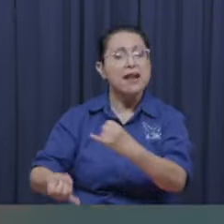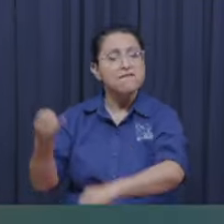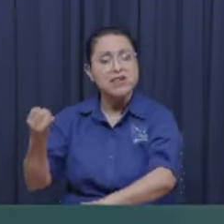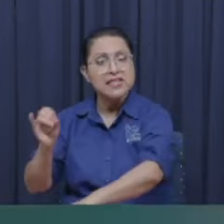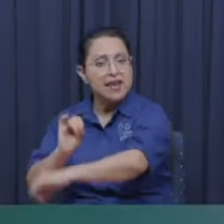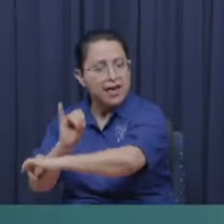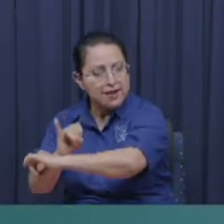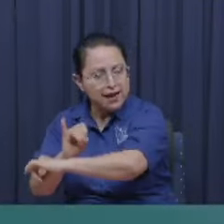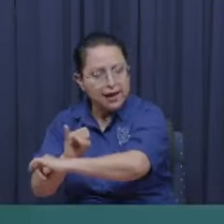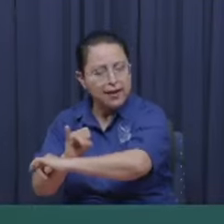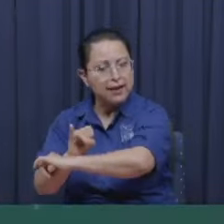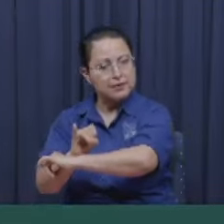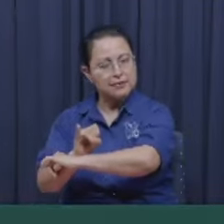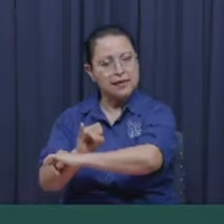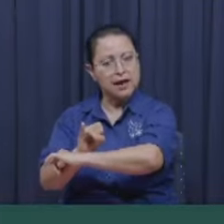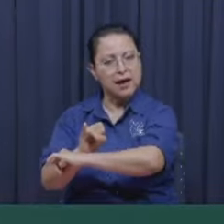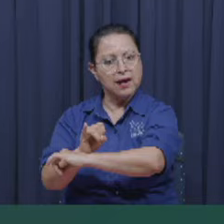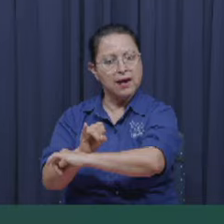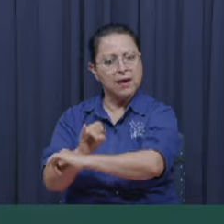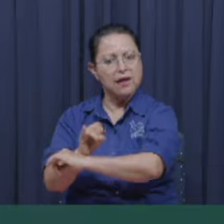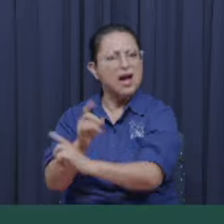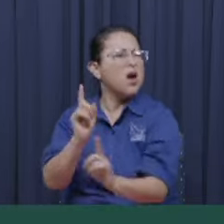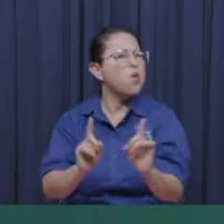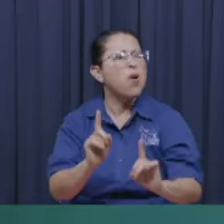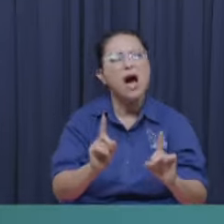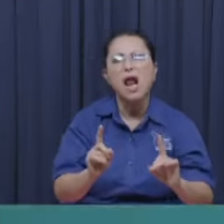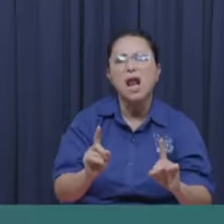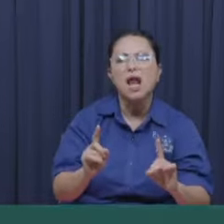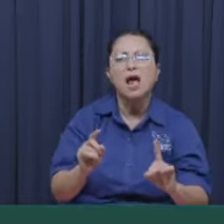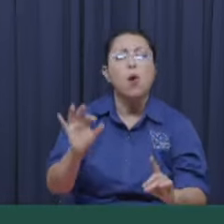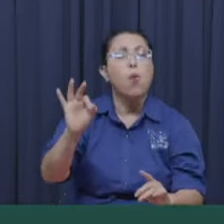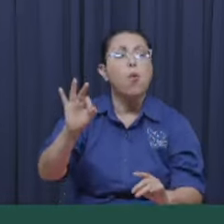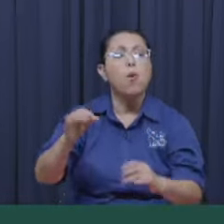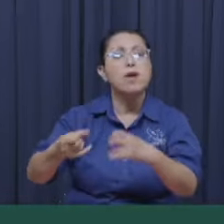con la parucía del Señor sobre esta tierra? ¿O el fin del templo?